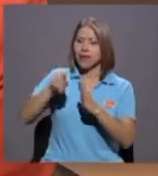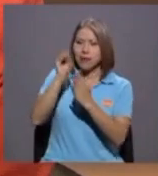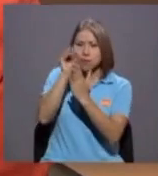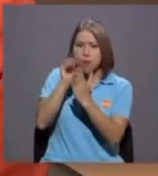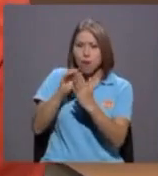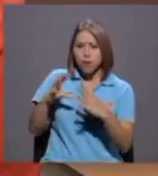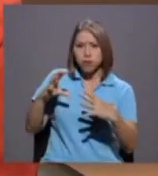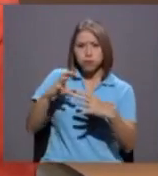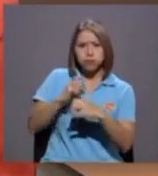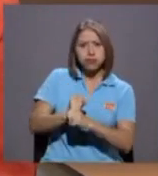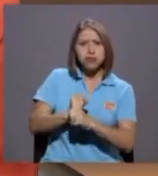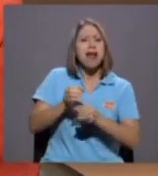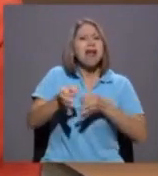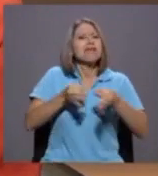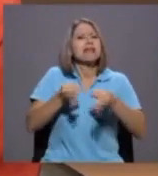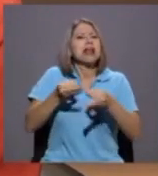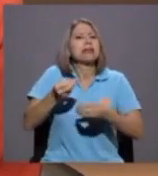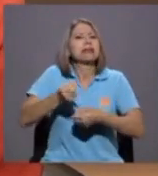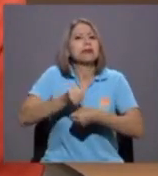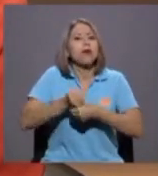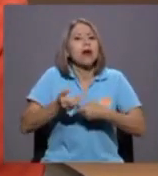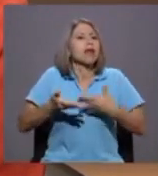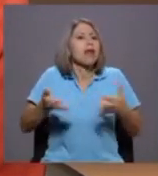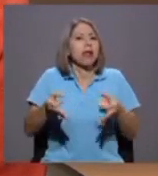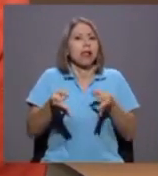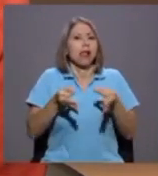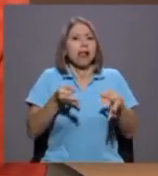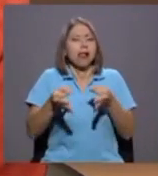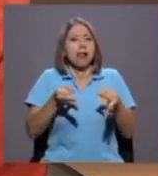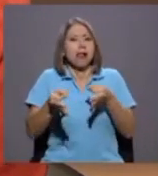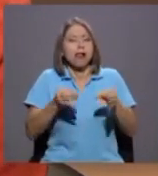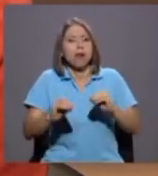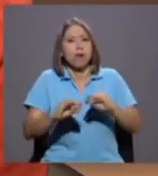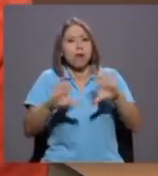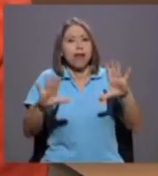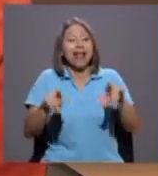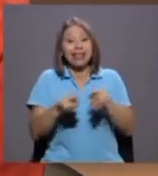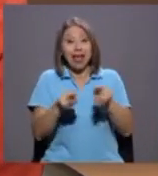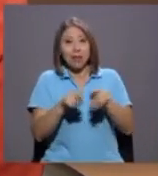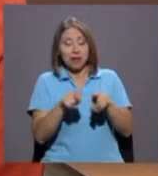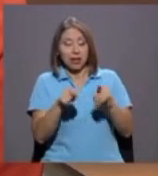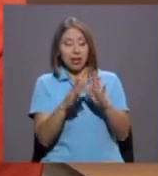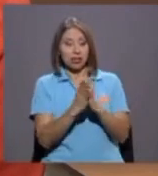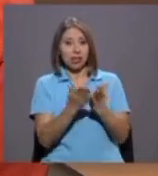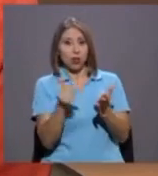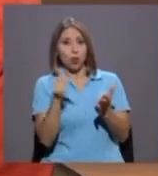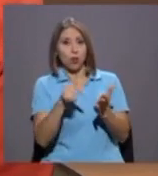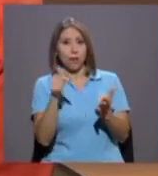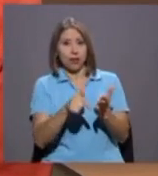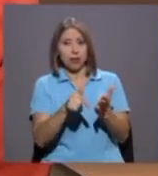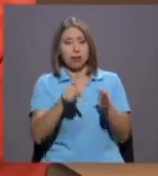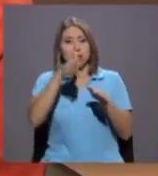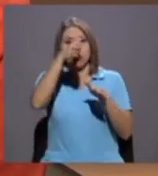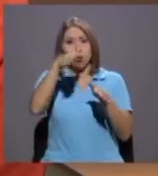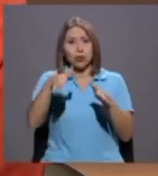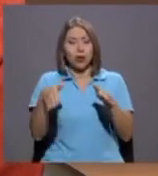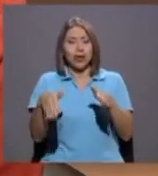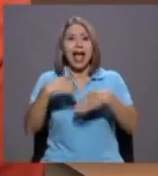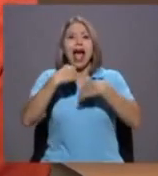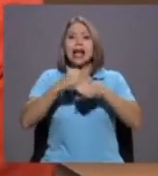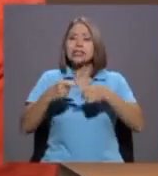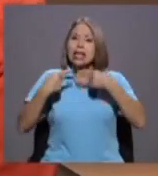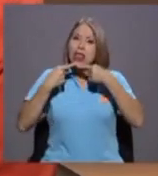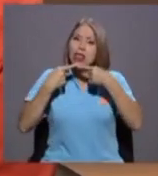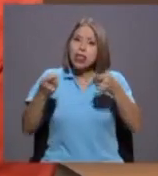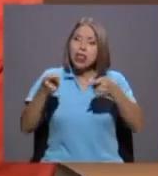de la Contraloría, pero es además un documento mediante el cual la Contraloría emite dictámenes sobre informes